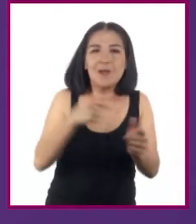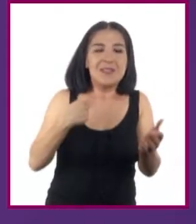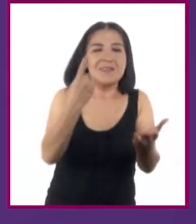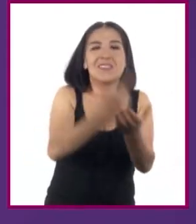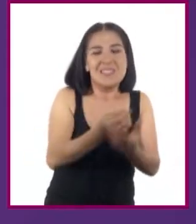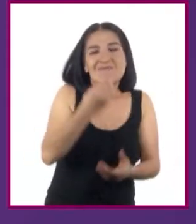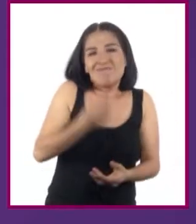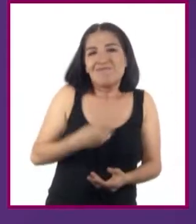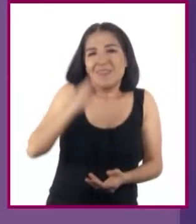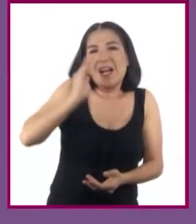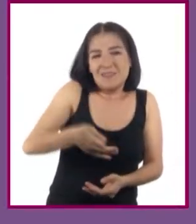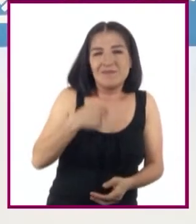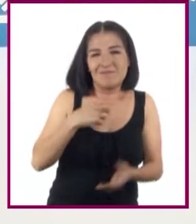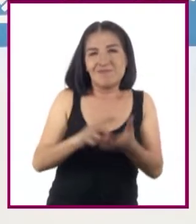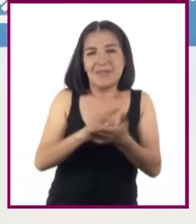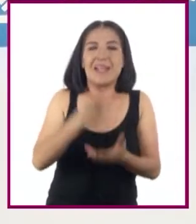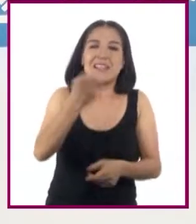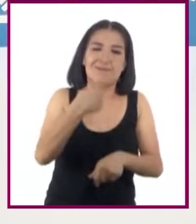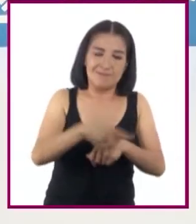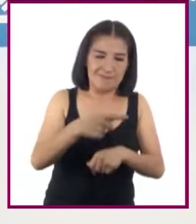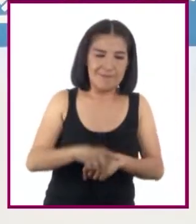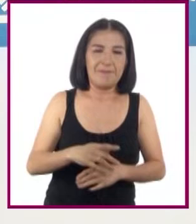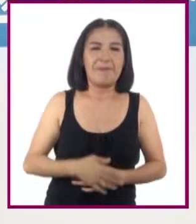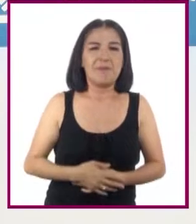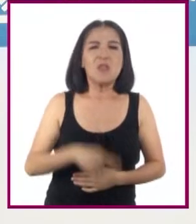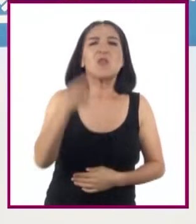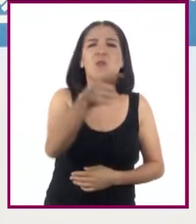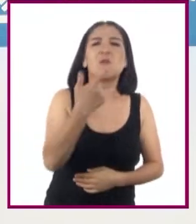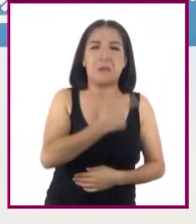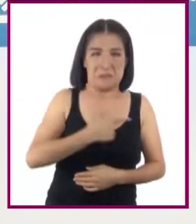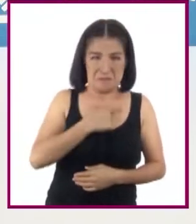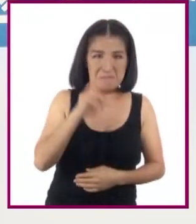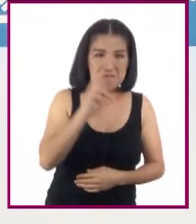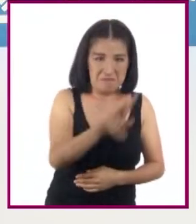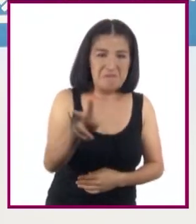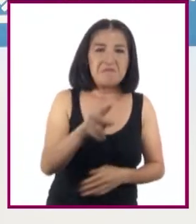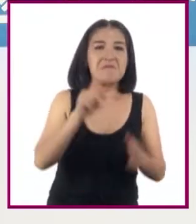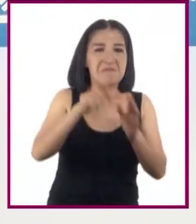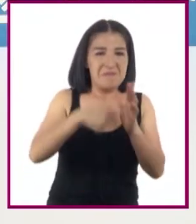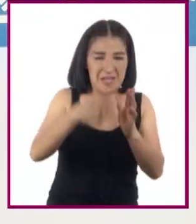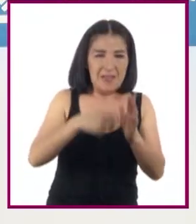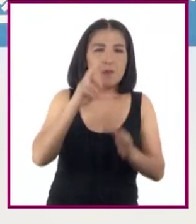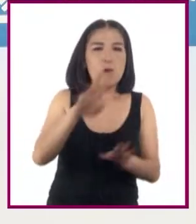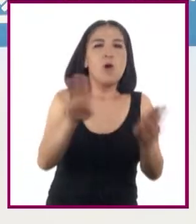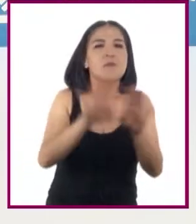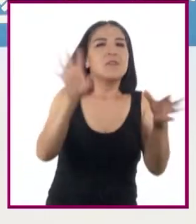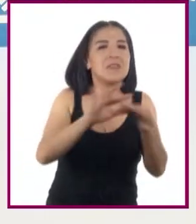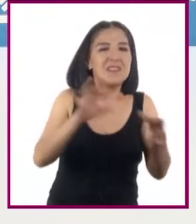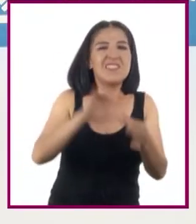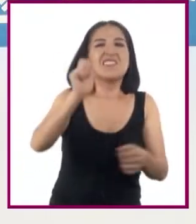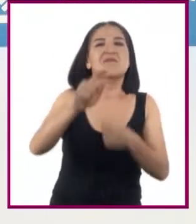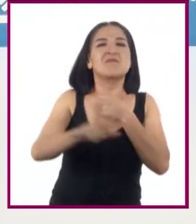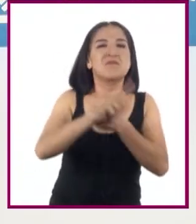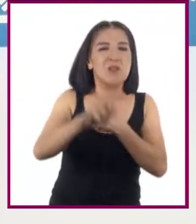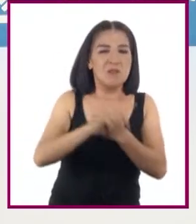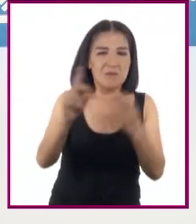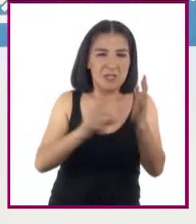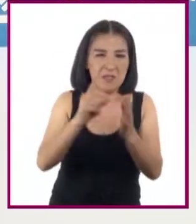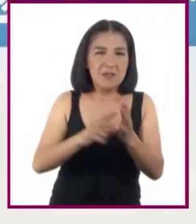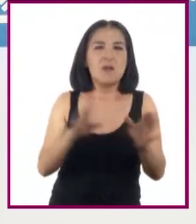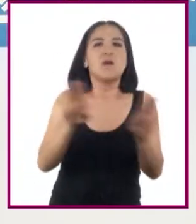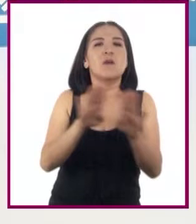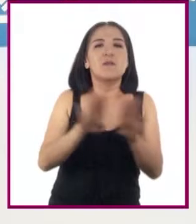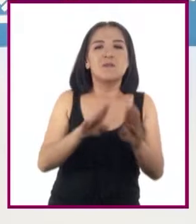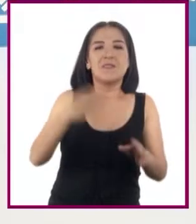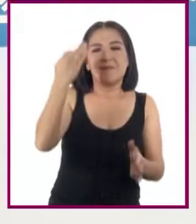factores efectivamente de riesgos. ¿Qué les pareció el video? En él se habla sobre las causas de las adicciones, como la